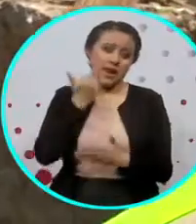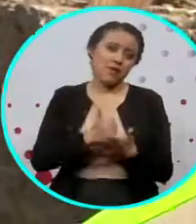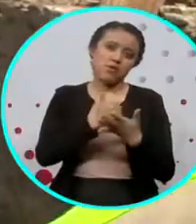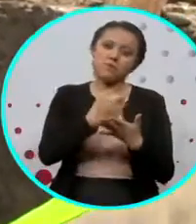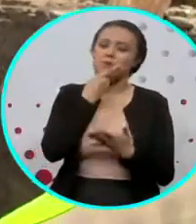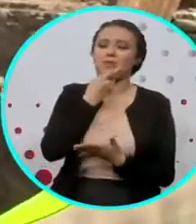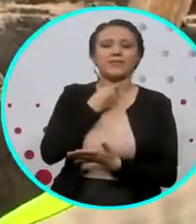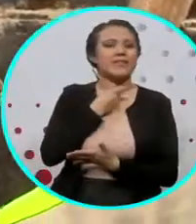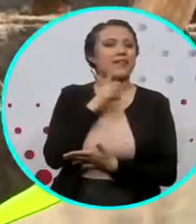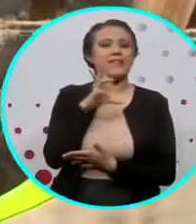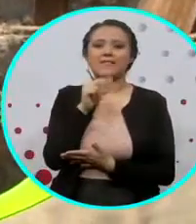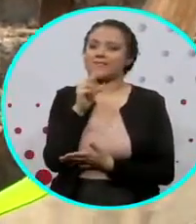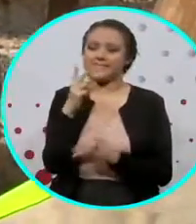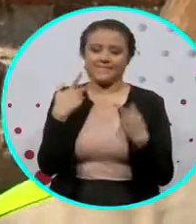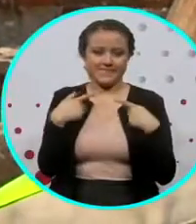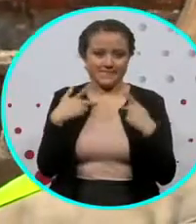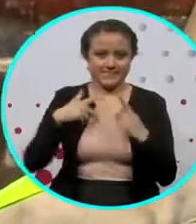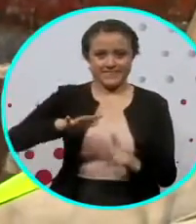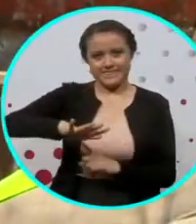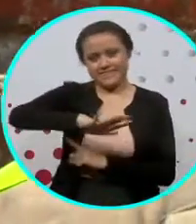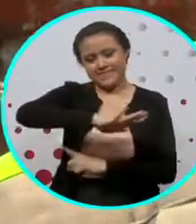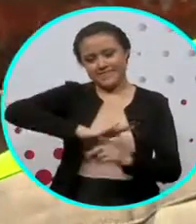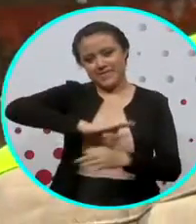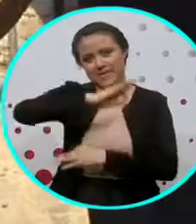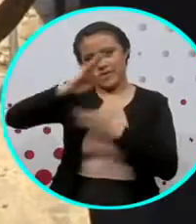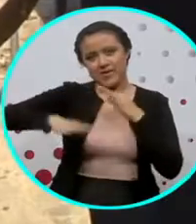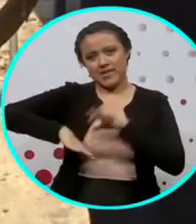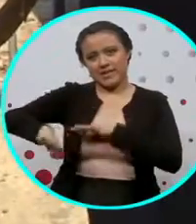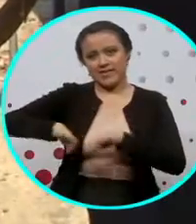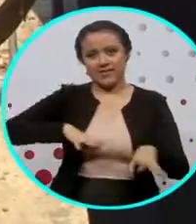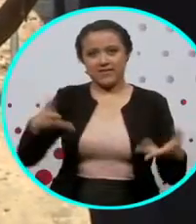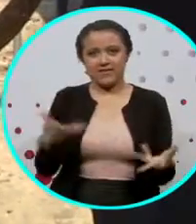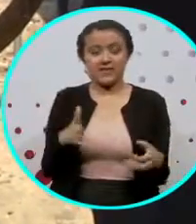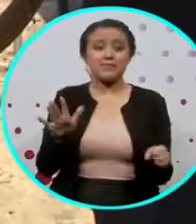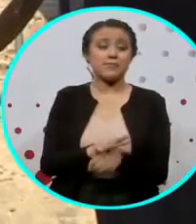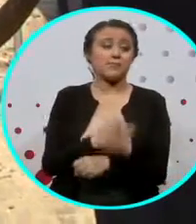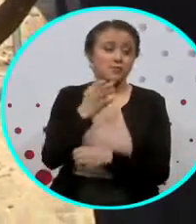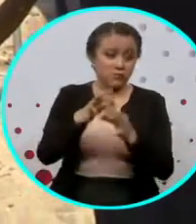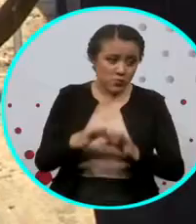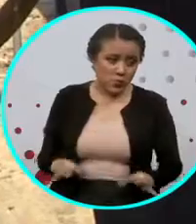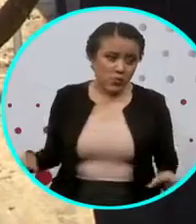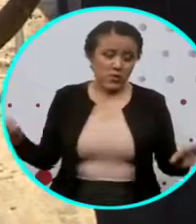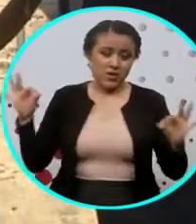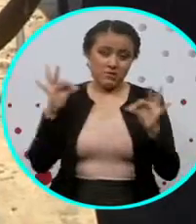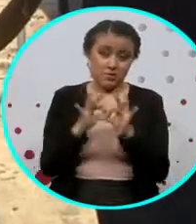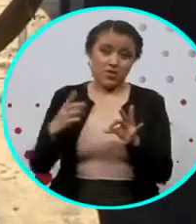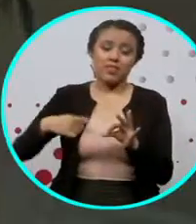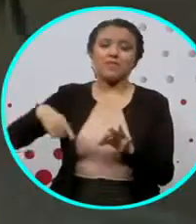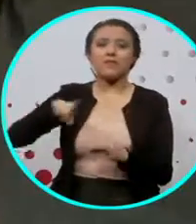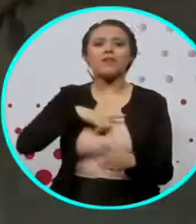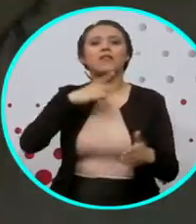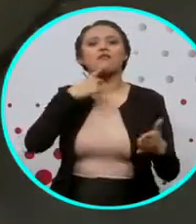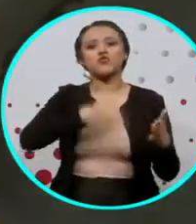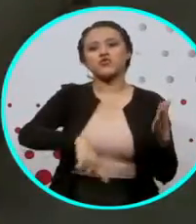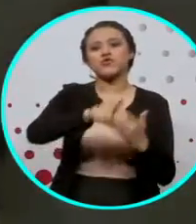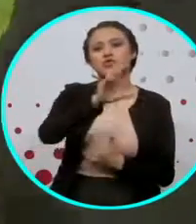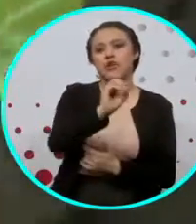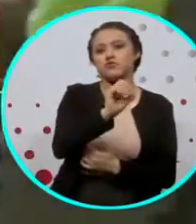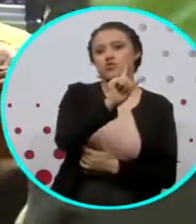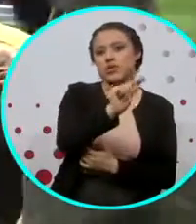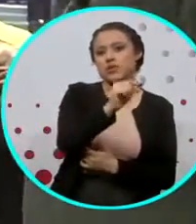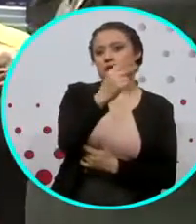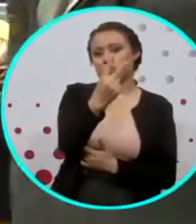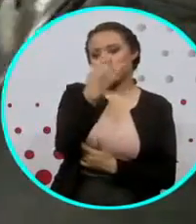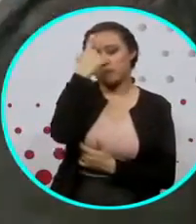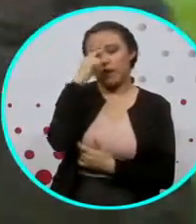pero mis amigos de la gestión urbana hicieron todo el trabajo. Por eso es muy importante que denuncien al 072, para